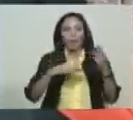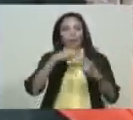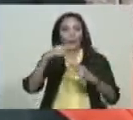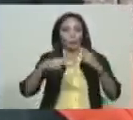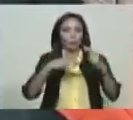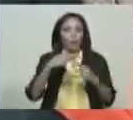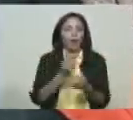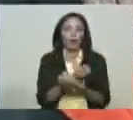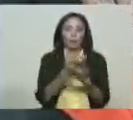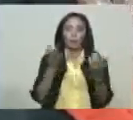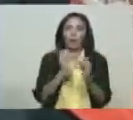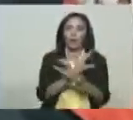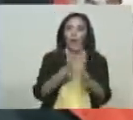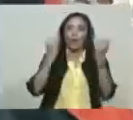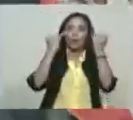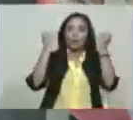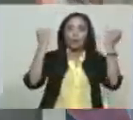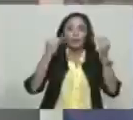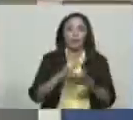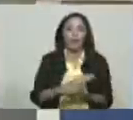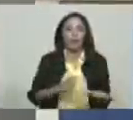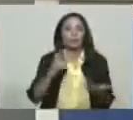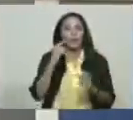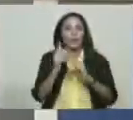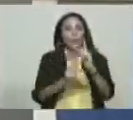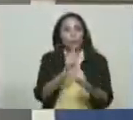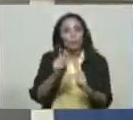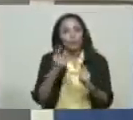plural, inteligente, proactivo.